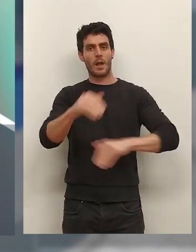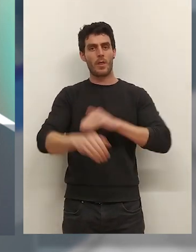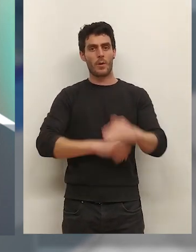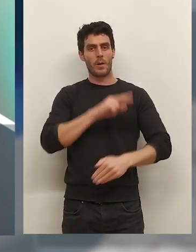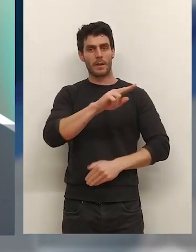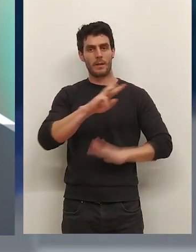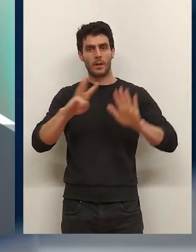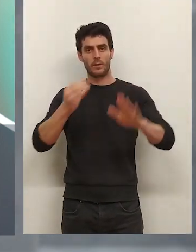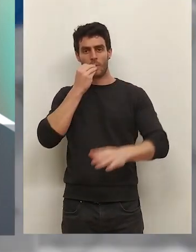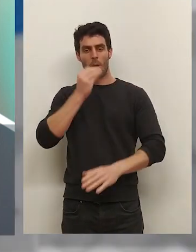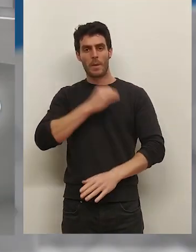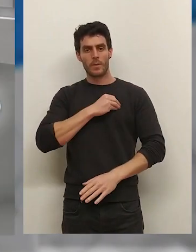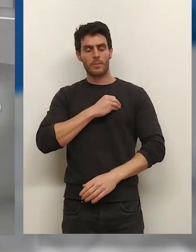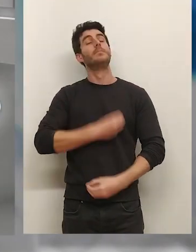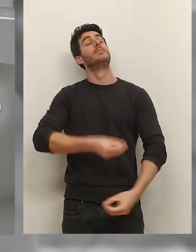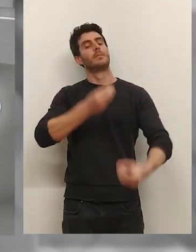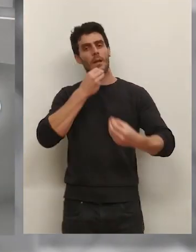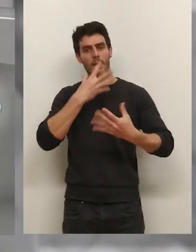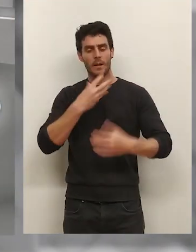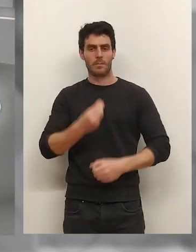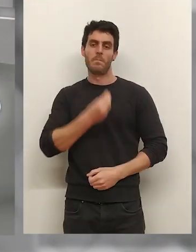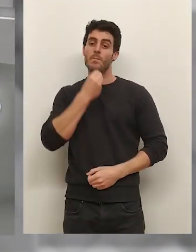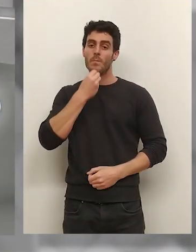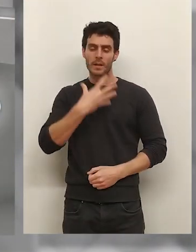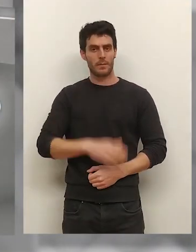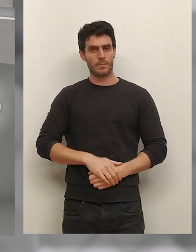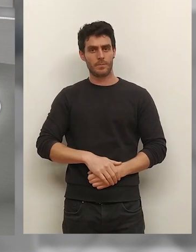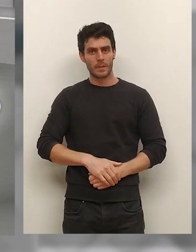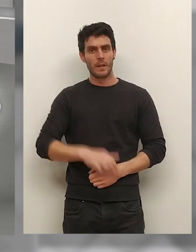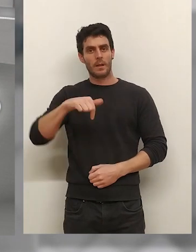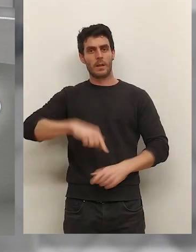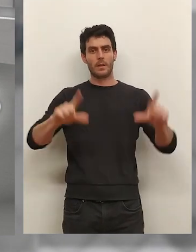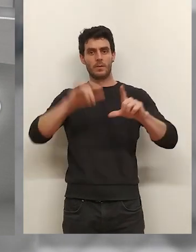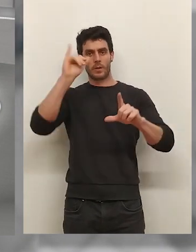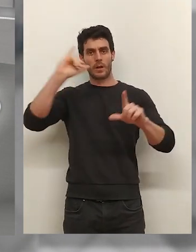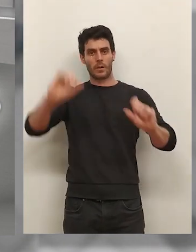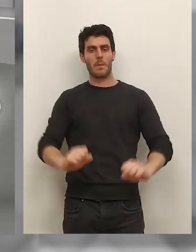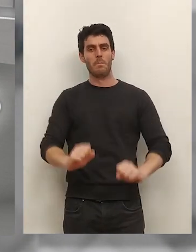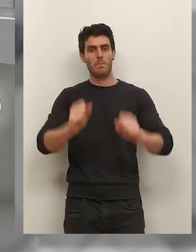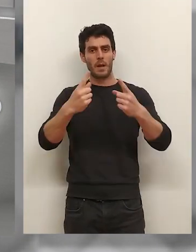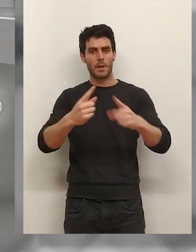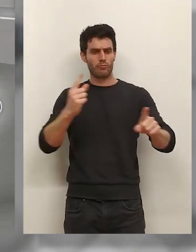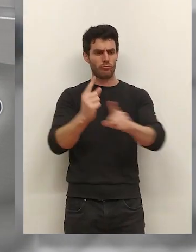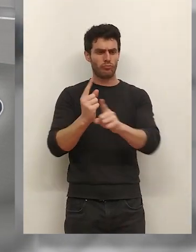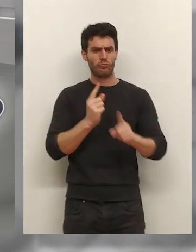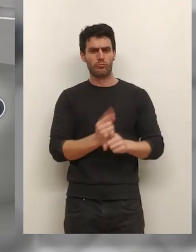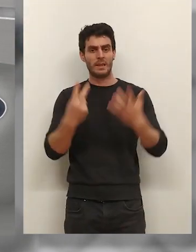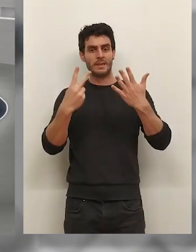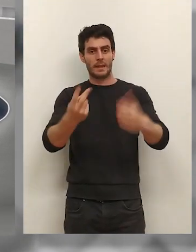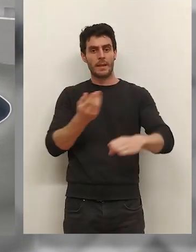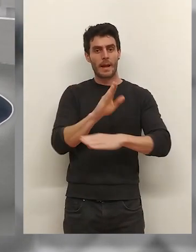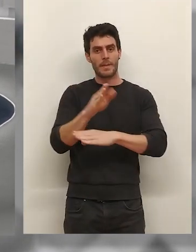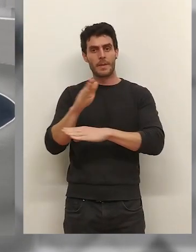del 28 de mayo. ¿Qué tal, señoras y señores? ¿Cómo están? Esta casa ha acogido el primer choque entre